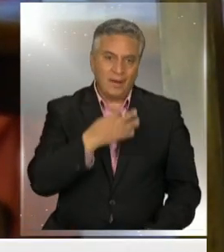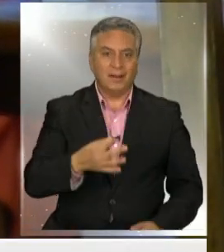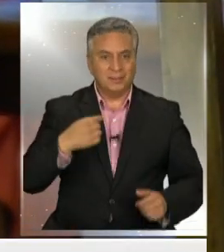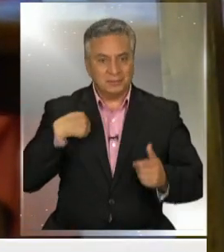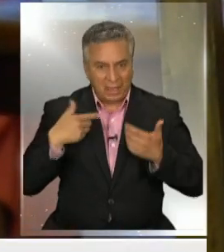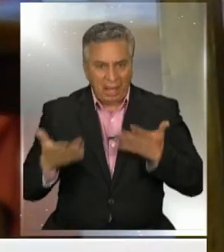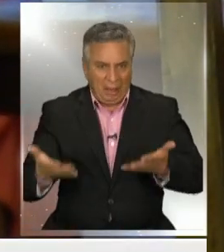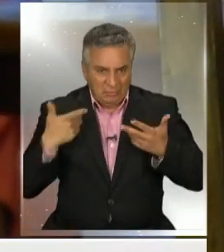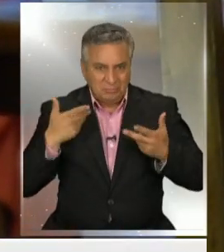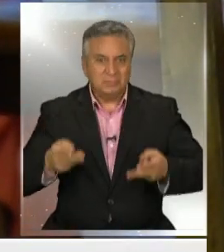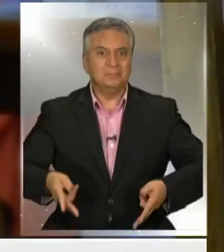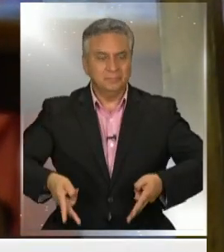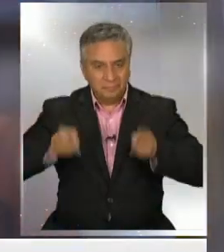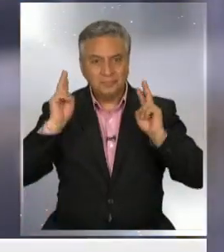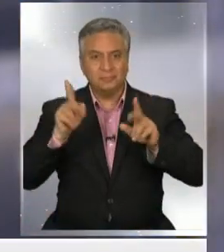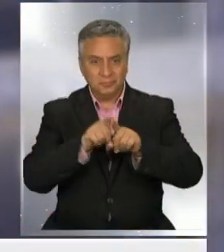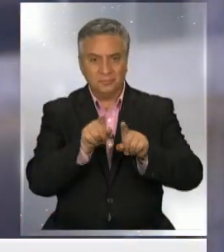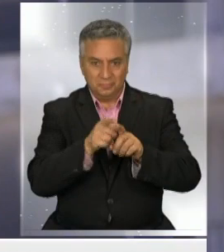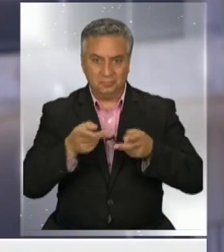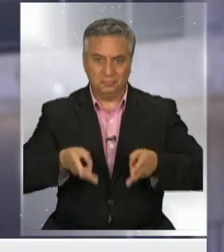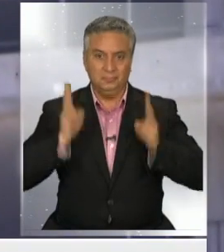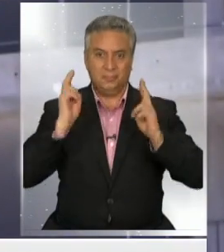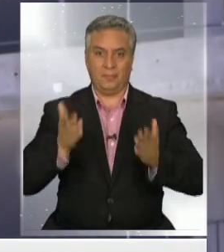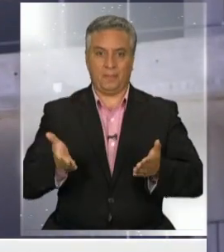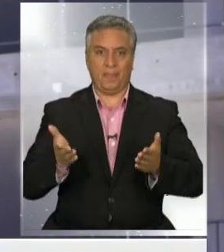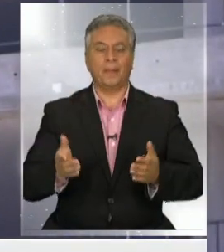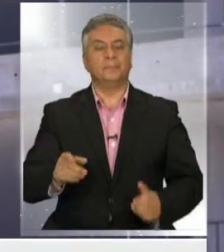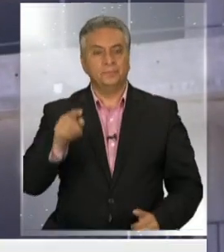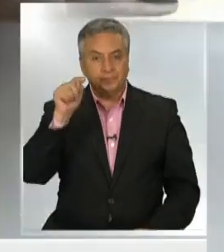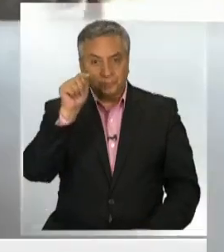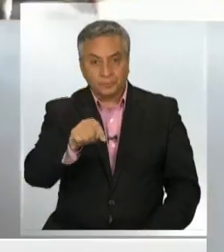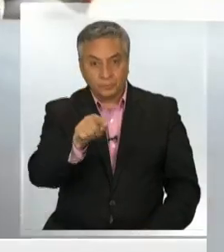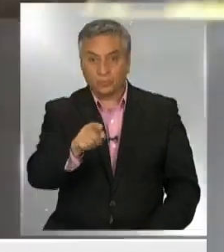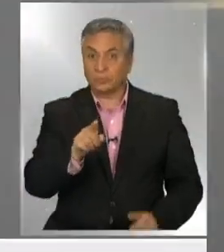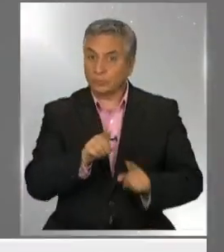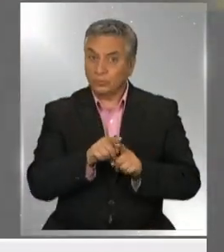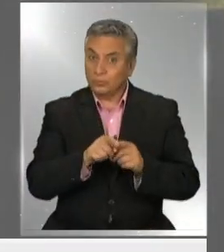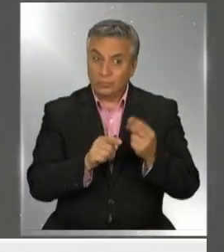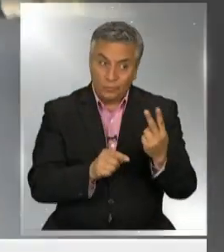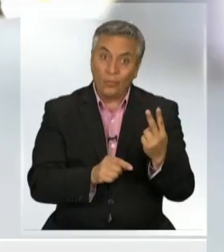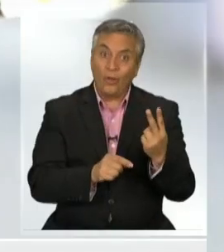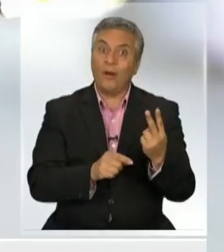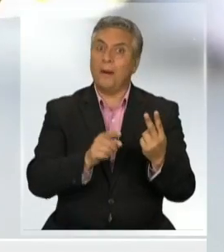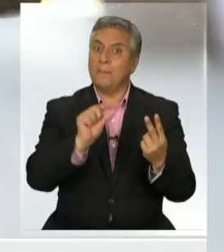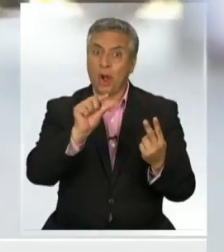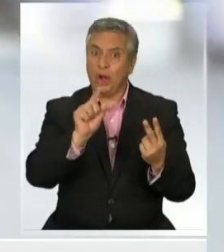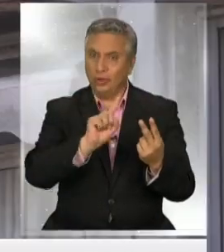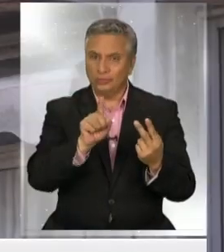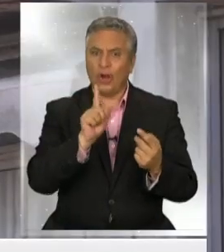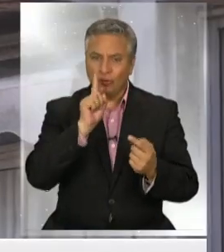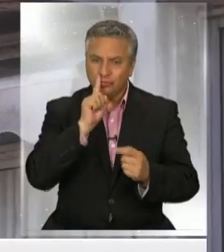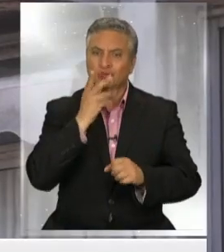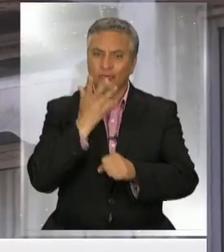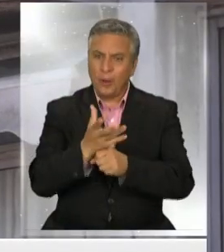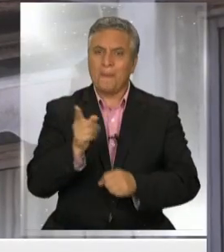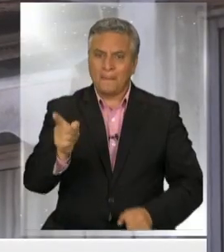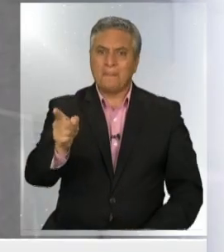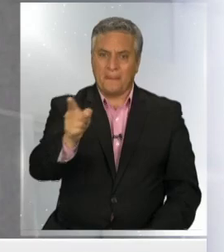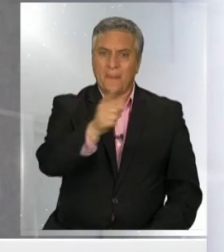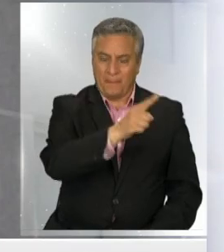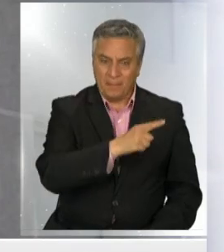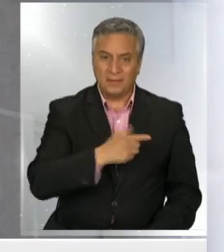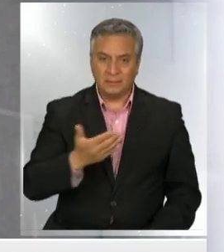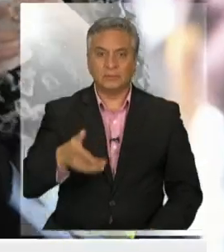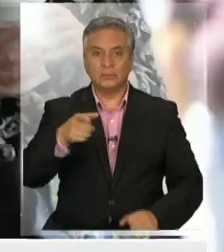tentarle la oferta. Así como ellos, no deben ser pocos los que seguramente han elegido el mismo camino. Ante